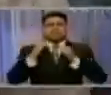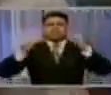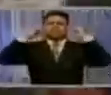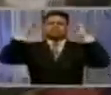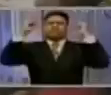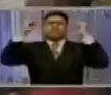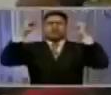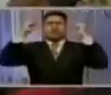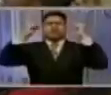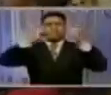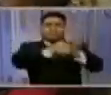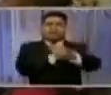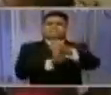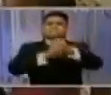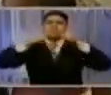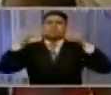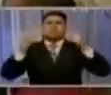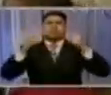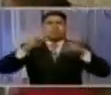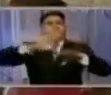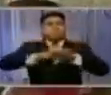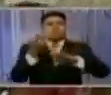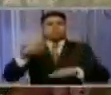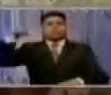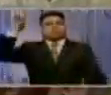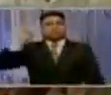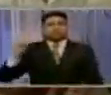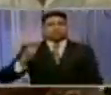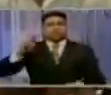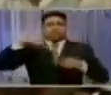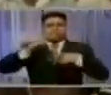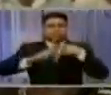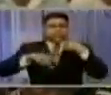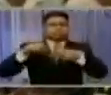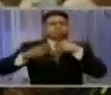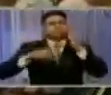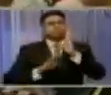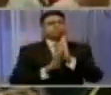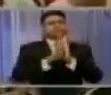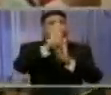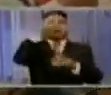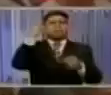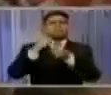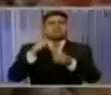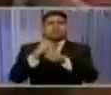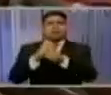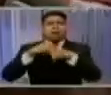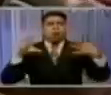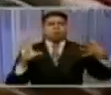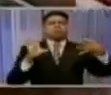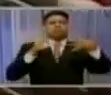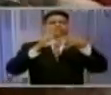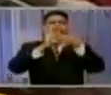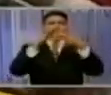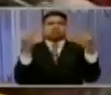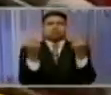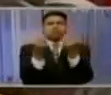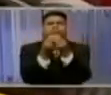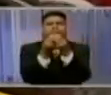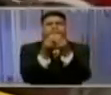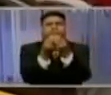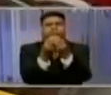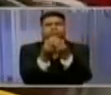imponer, porque en Venezuela lo que va a haber es paz, prosperidad, trabajo, unión nacional.